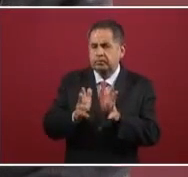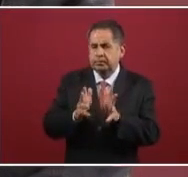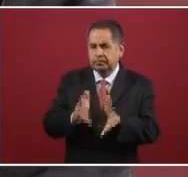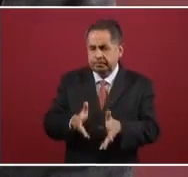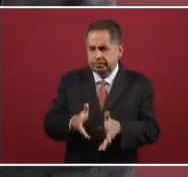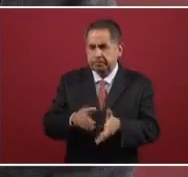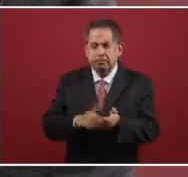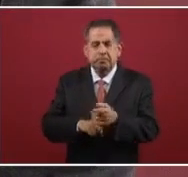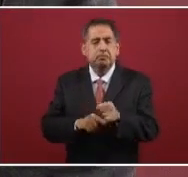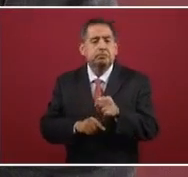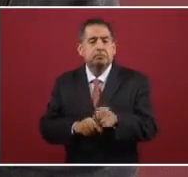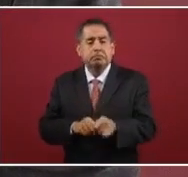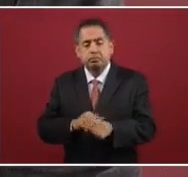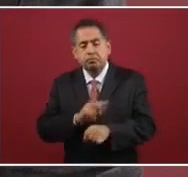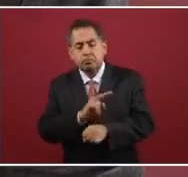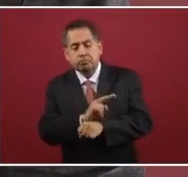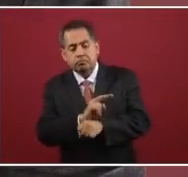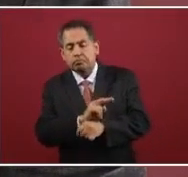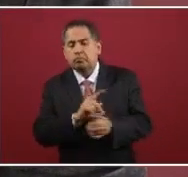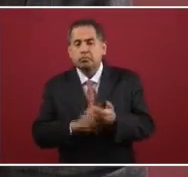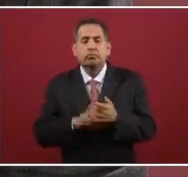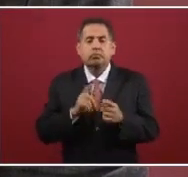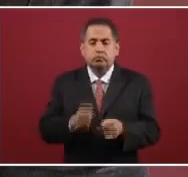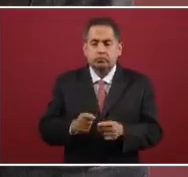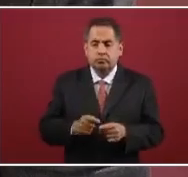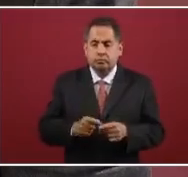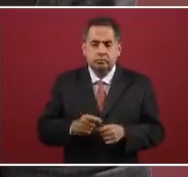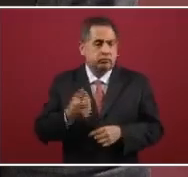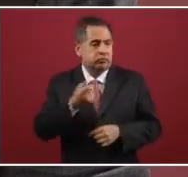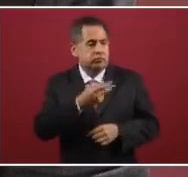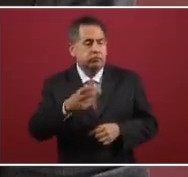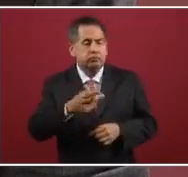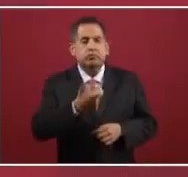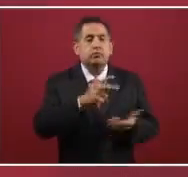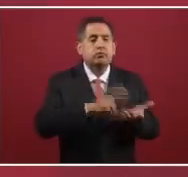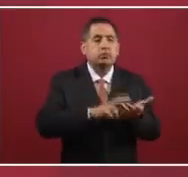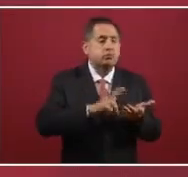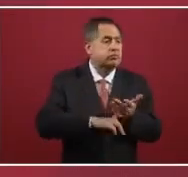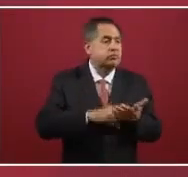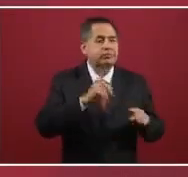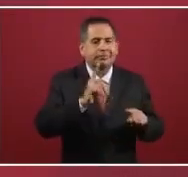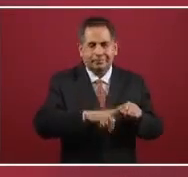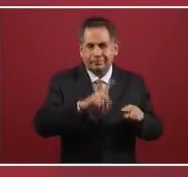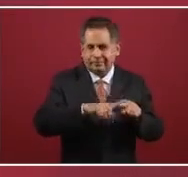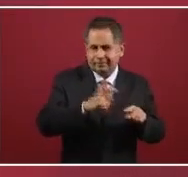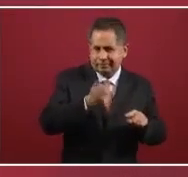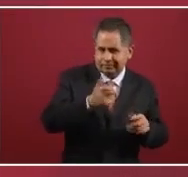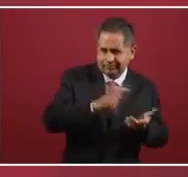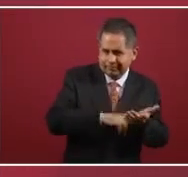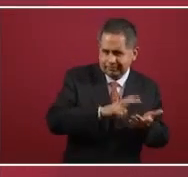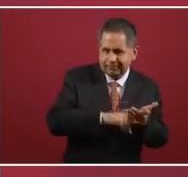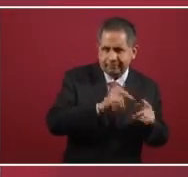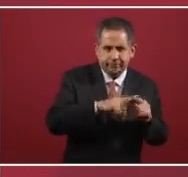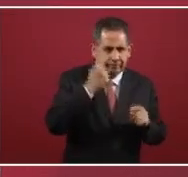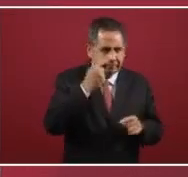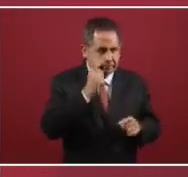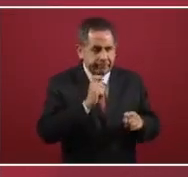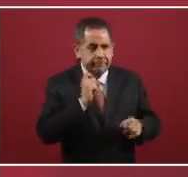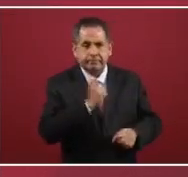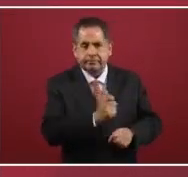la vigilancia del quién es quién en los precios para